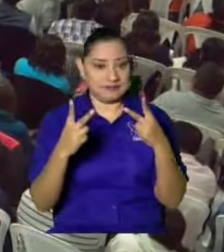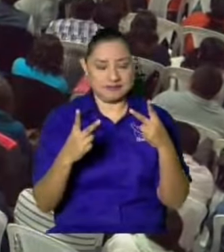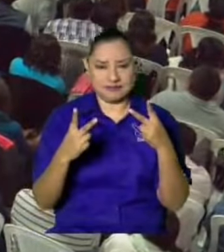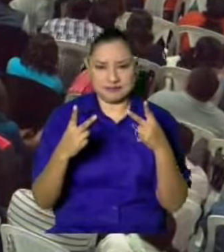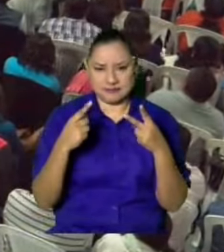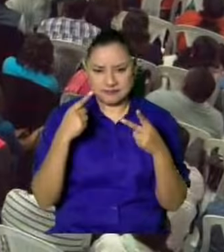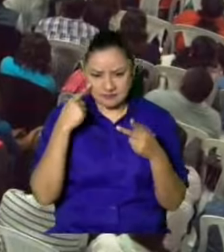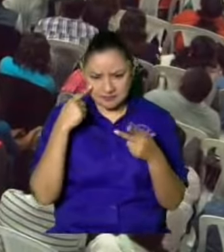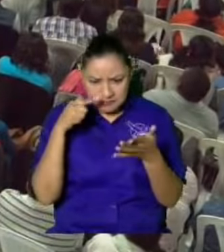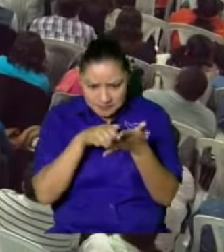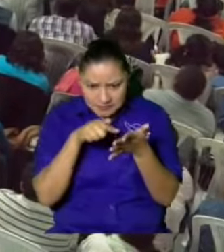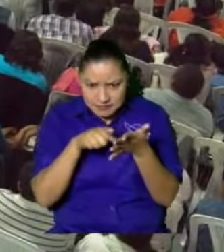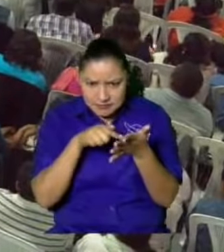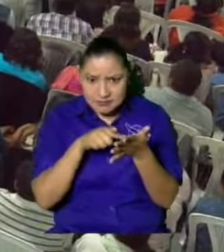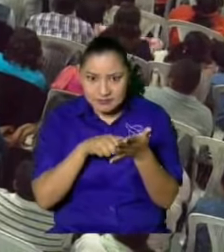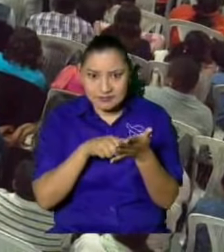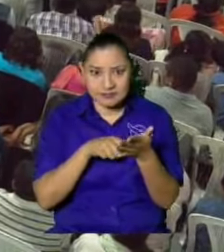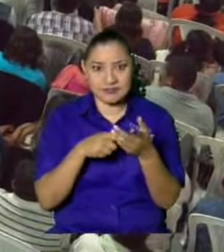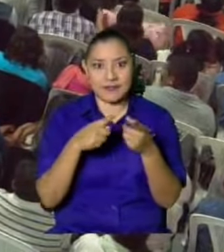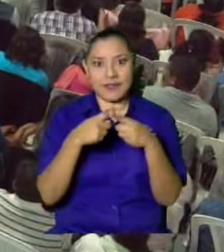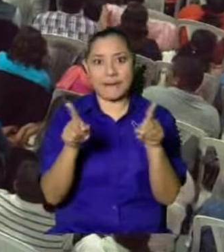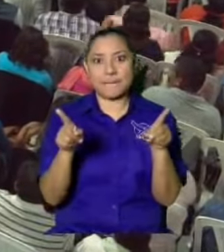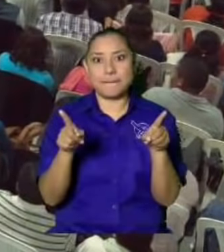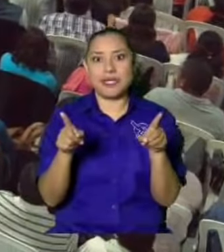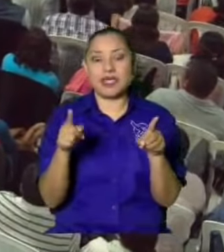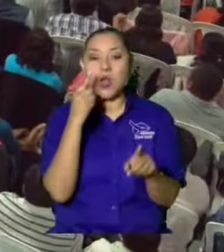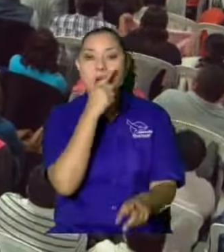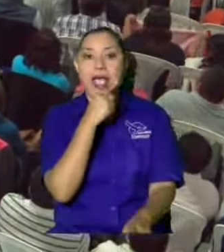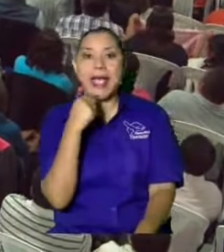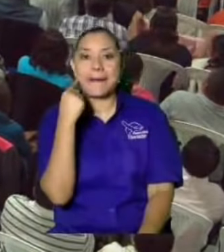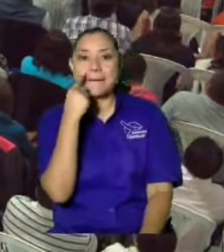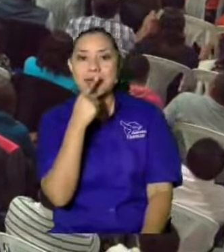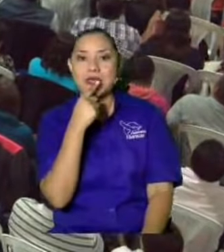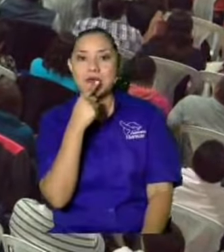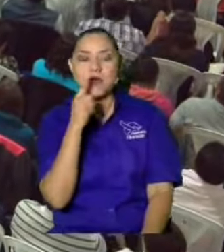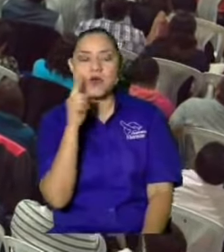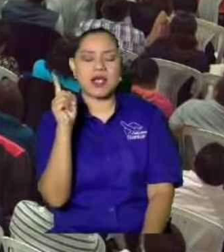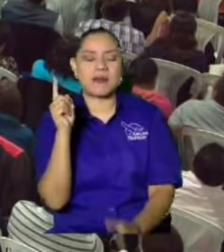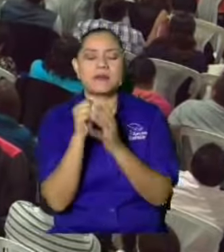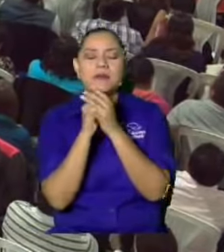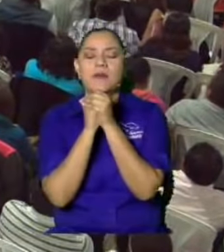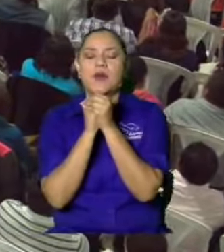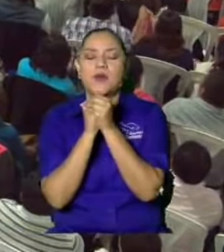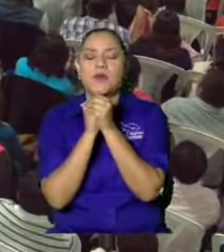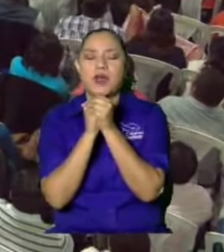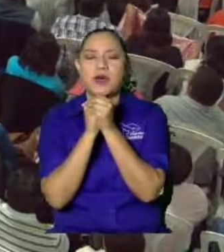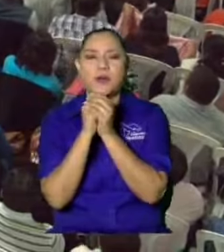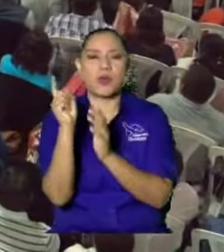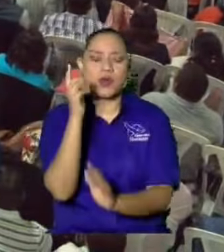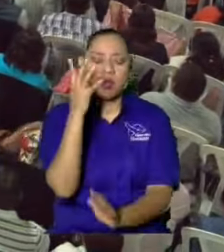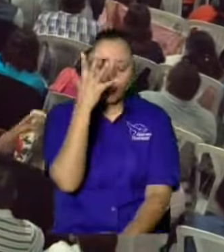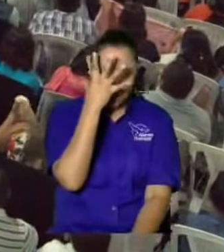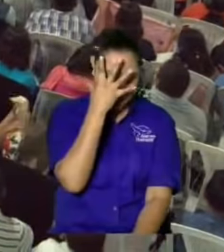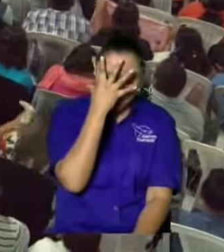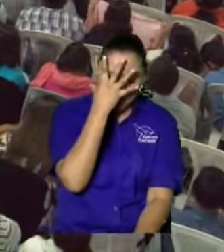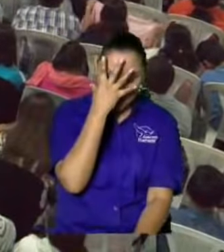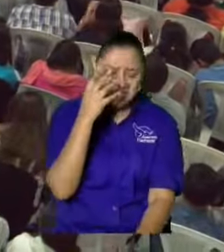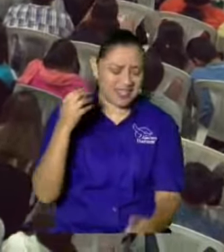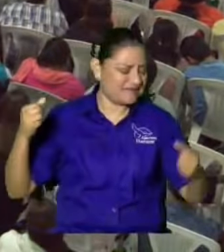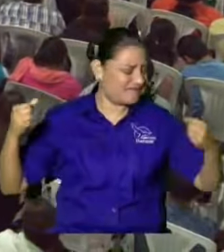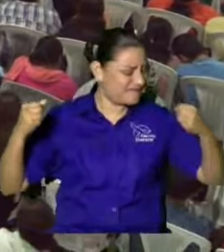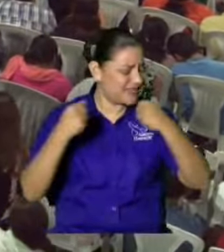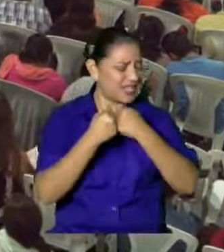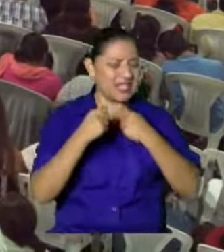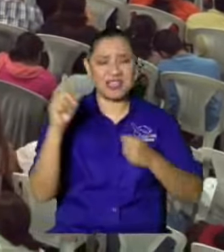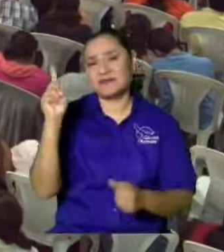prueba, nada hallaste. He resuelto de que mi boca no peque, ya no quiero hablar incoherencias, ya no quiero pelear, ya